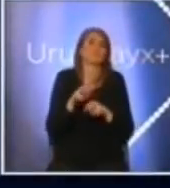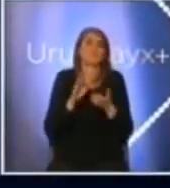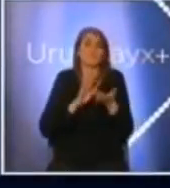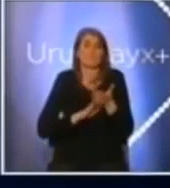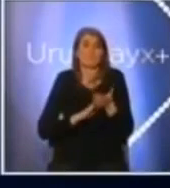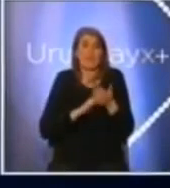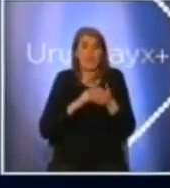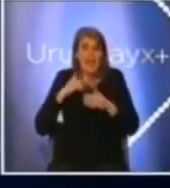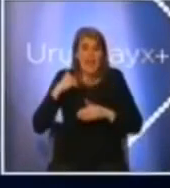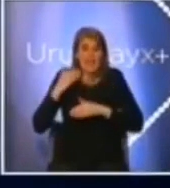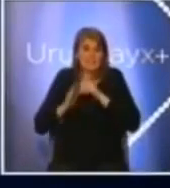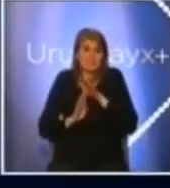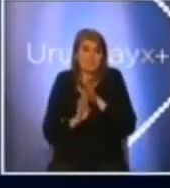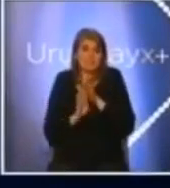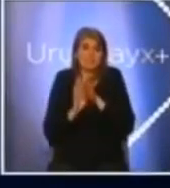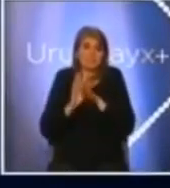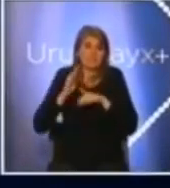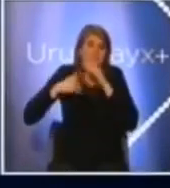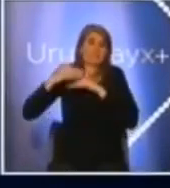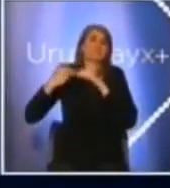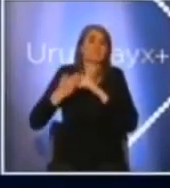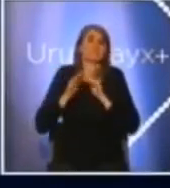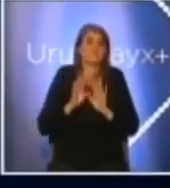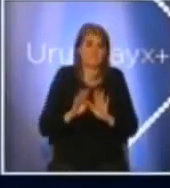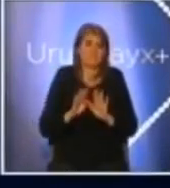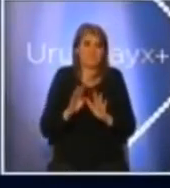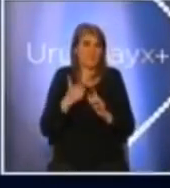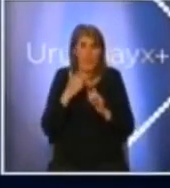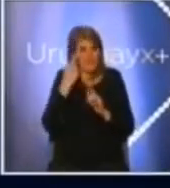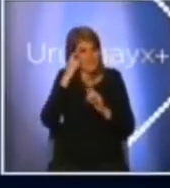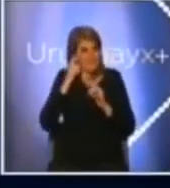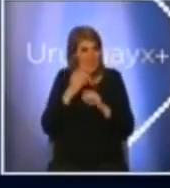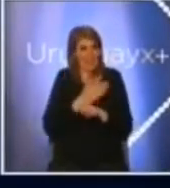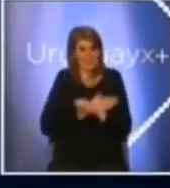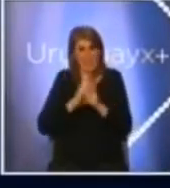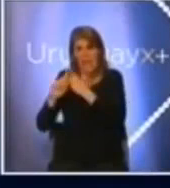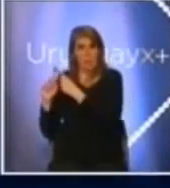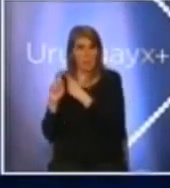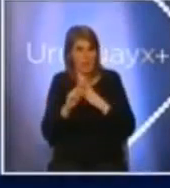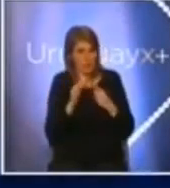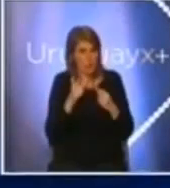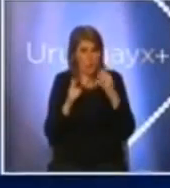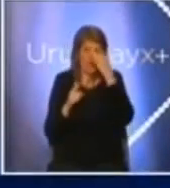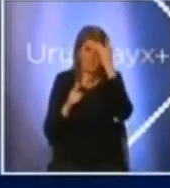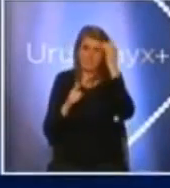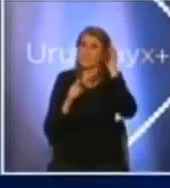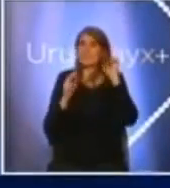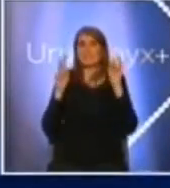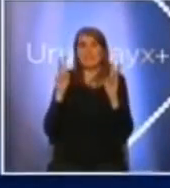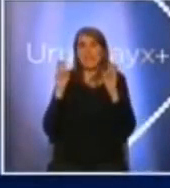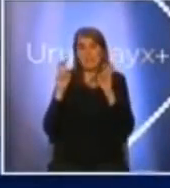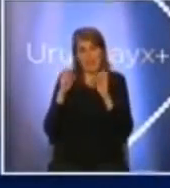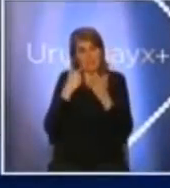y aceleración, por eso dije al principio que esto no estaba programado. Vamos a hablar de muchos temas que fueron aquí